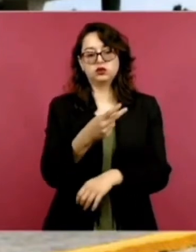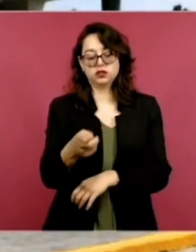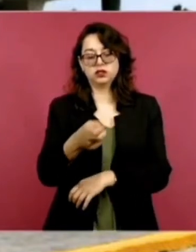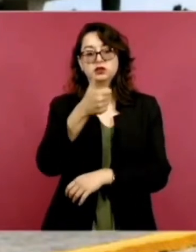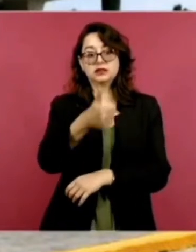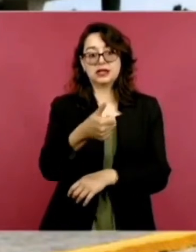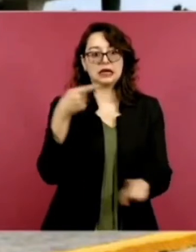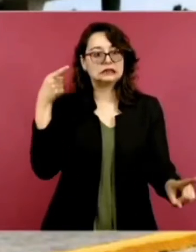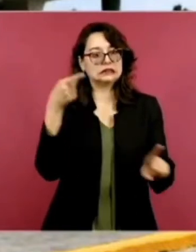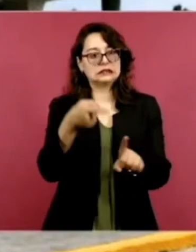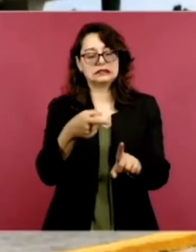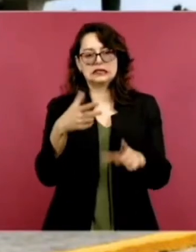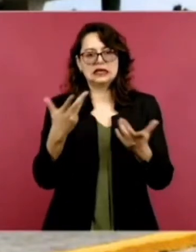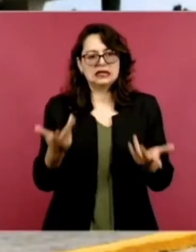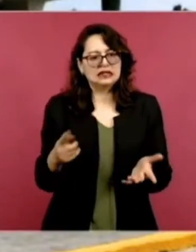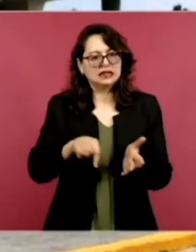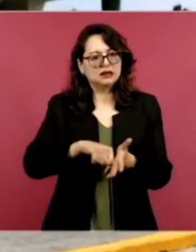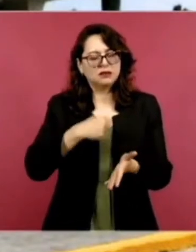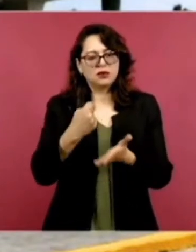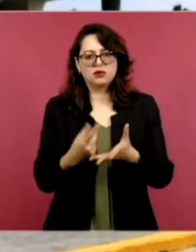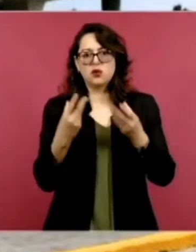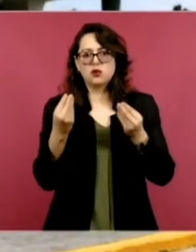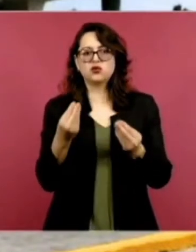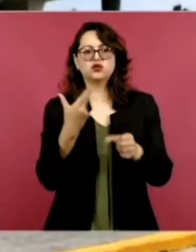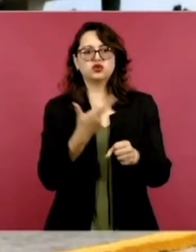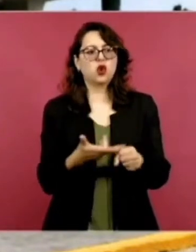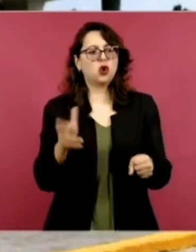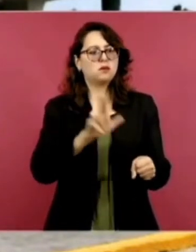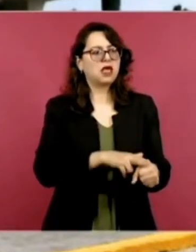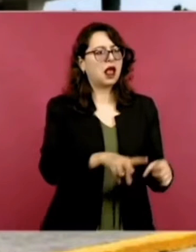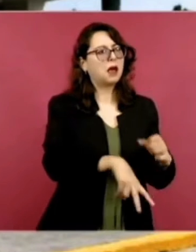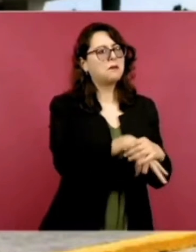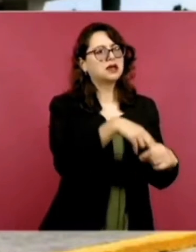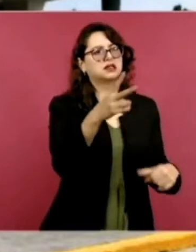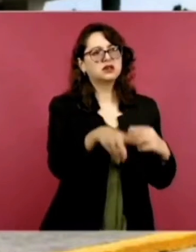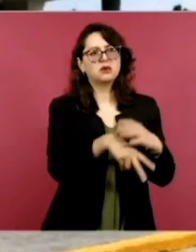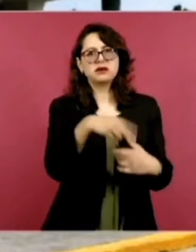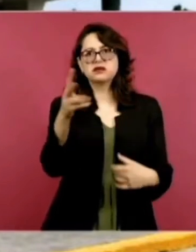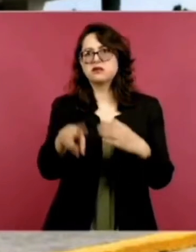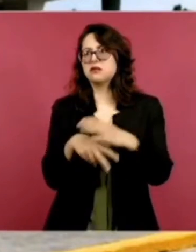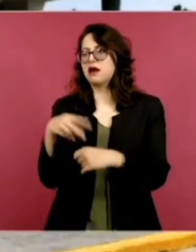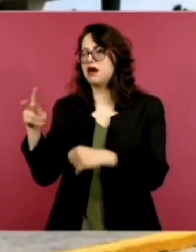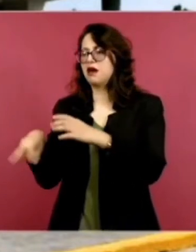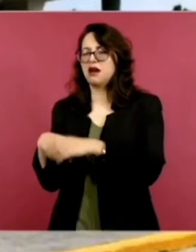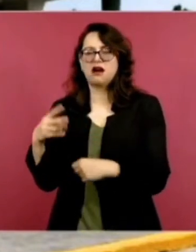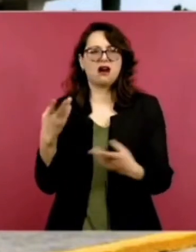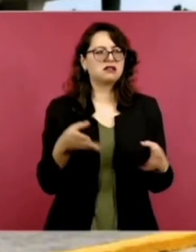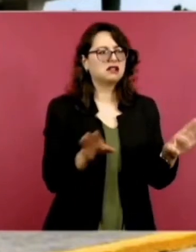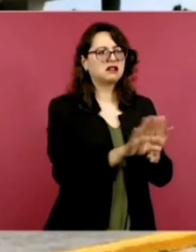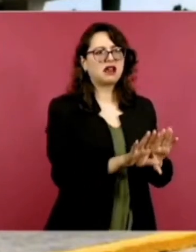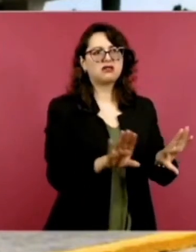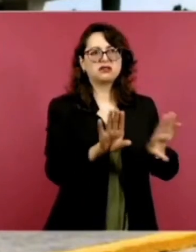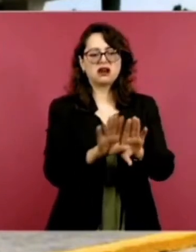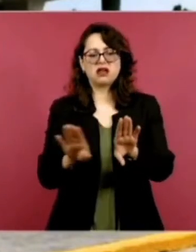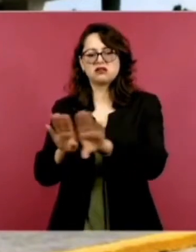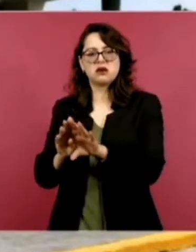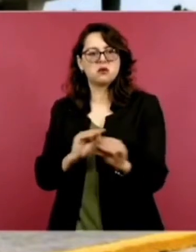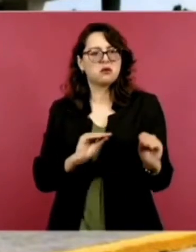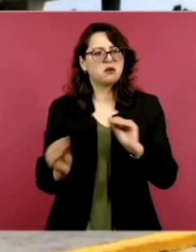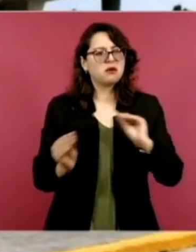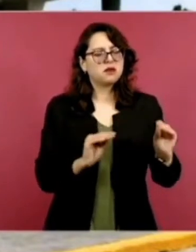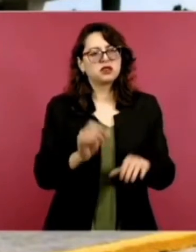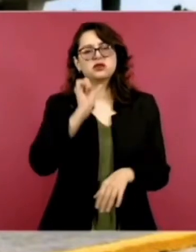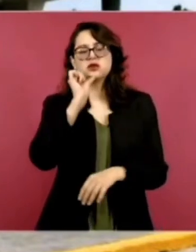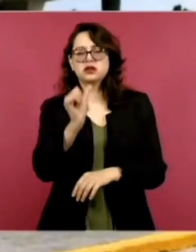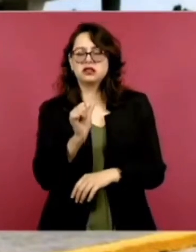hospitales elefantes blancos, tanto en la zona de Tampico, Ciudad Madero, además de Matamoros,